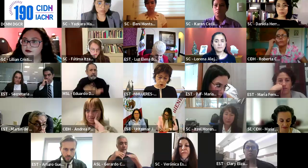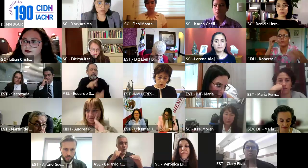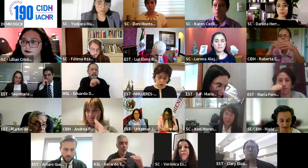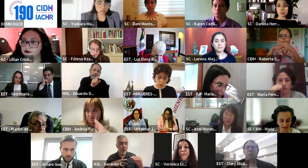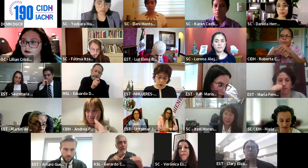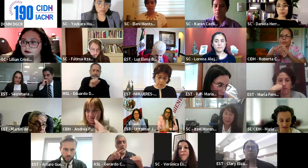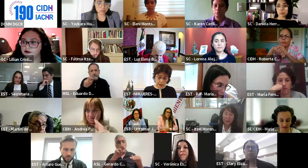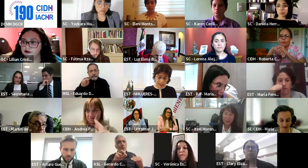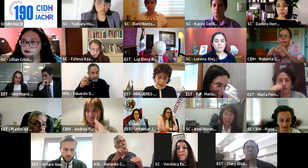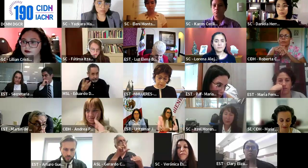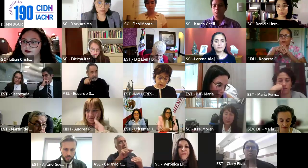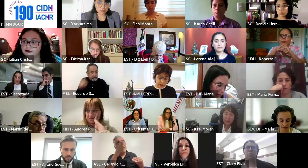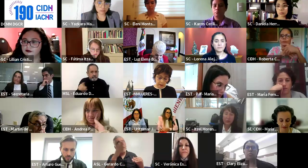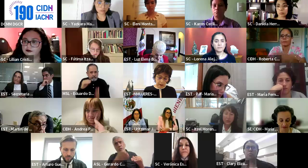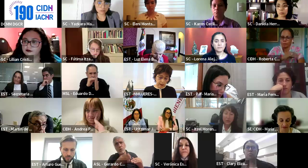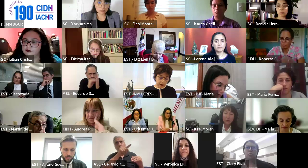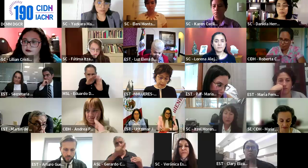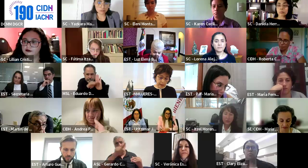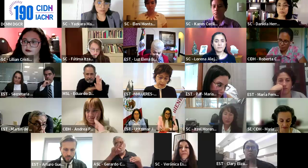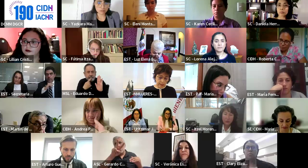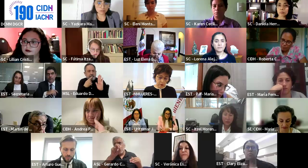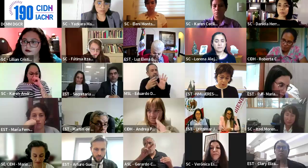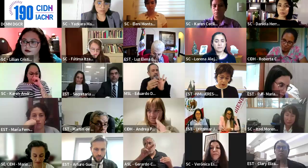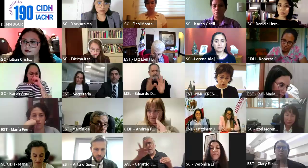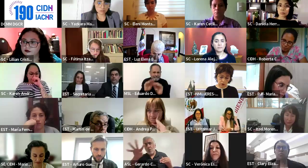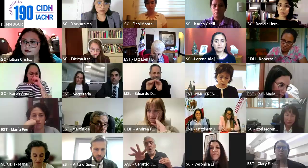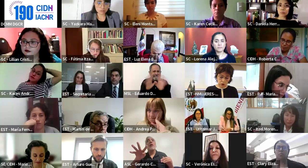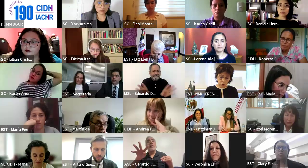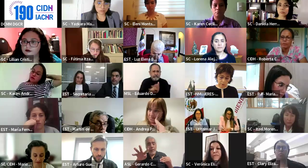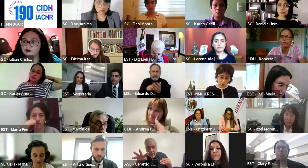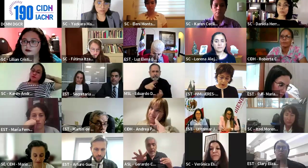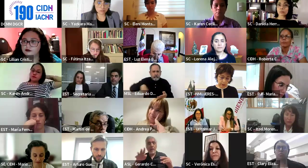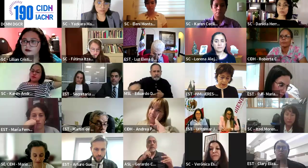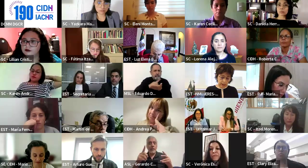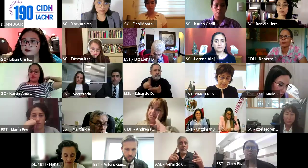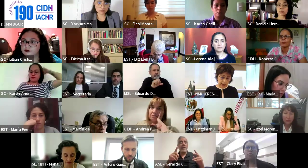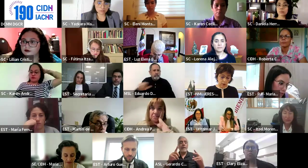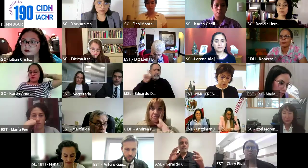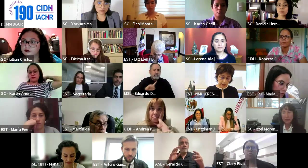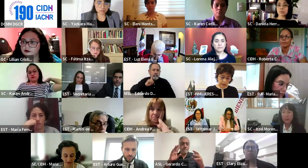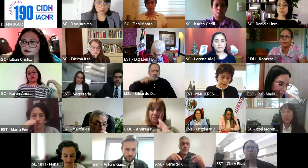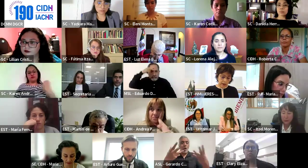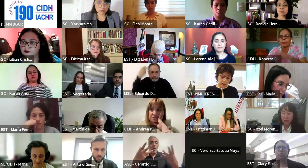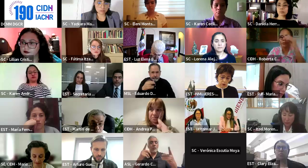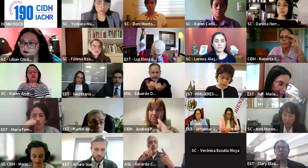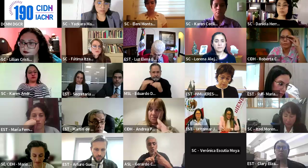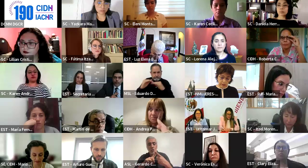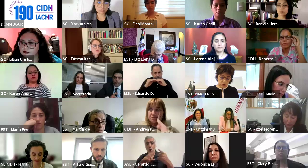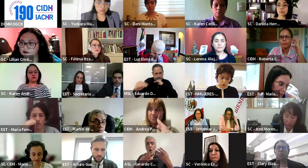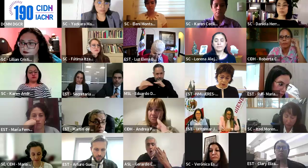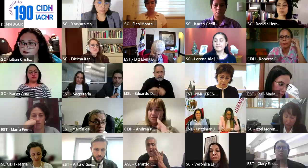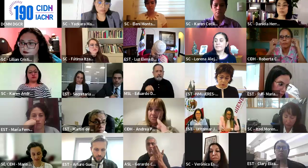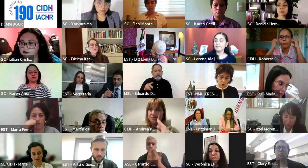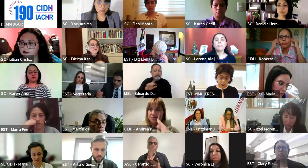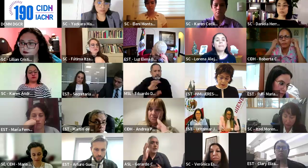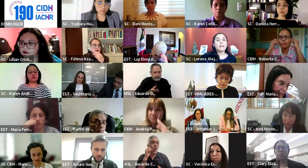2020-2024 contribuye de manera determinante a la garantía y ejercicio pleno de los derechos de todas las mujeres mexicanas a la igualdad, la no